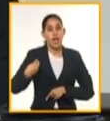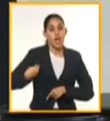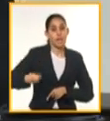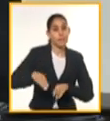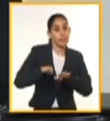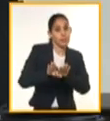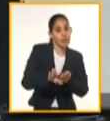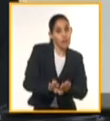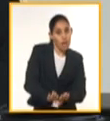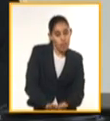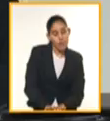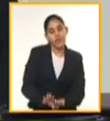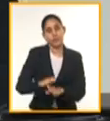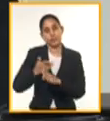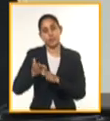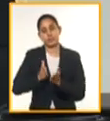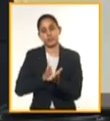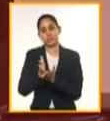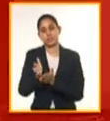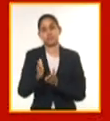un breve alto y regresamos con ustedes.